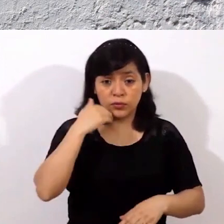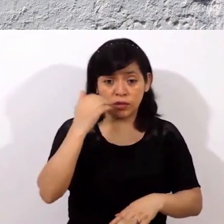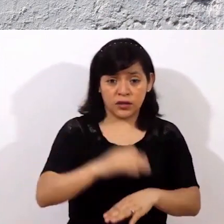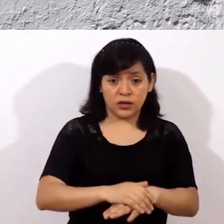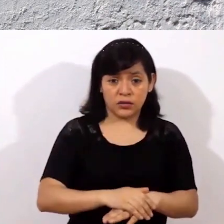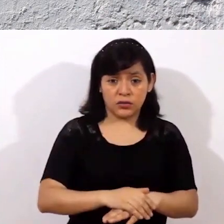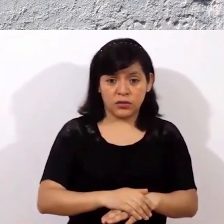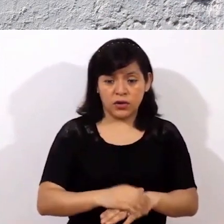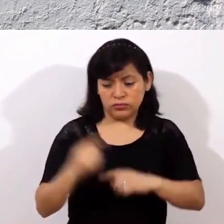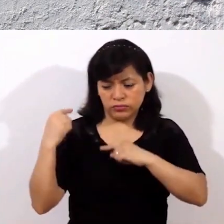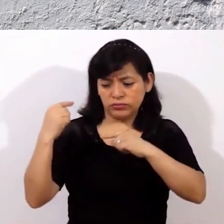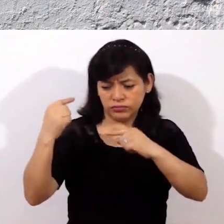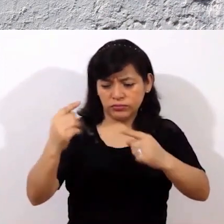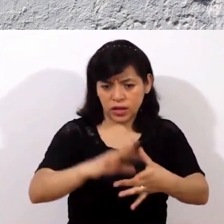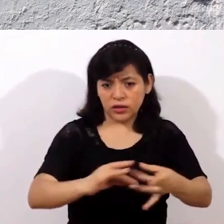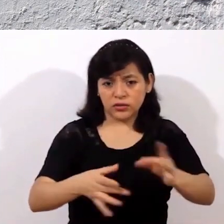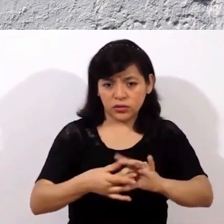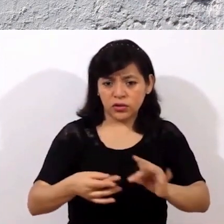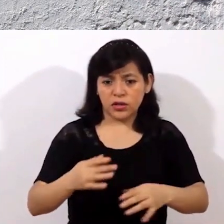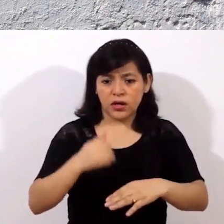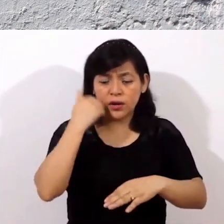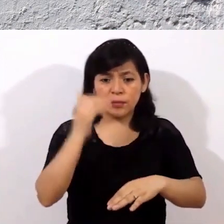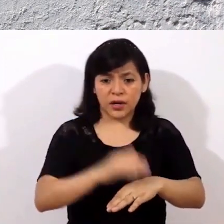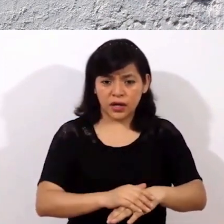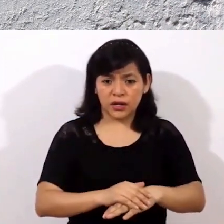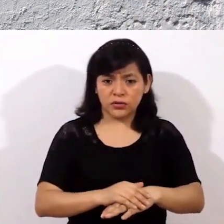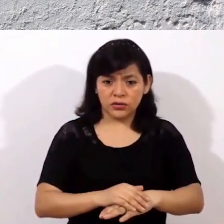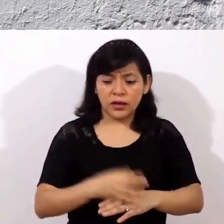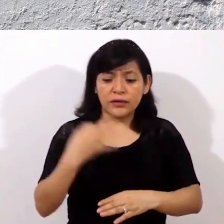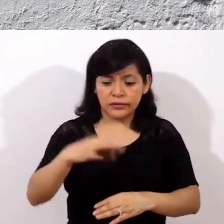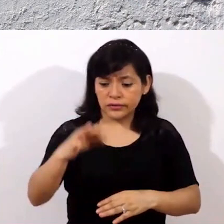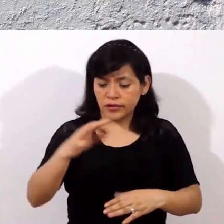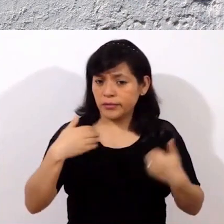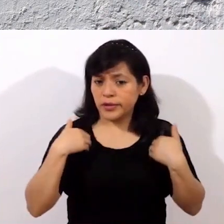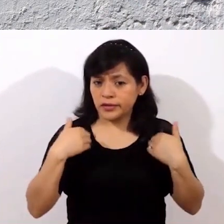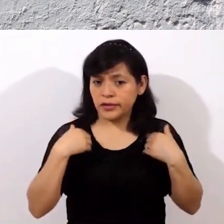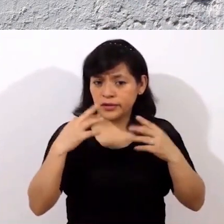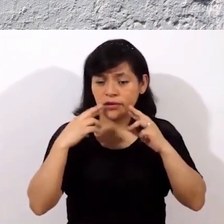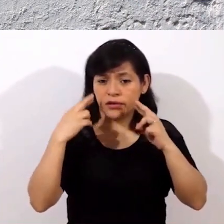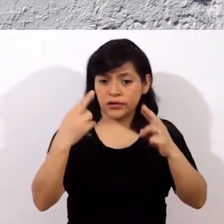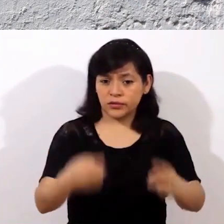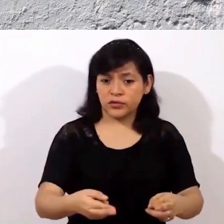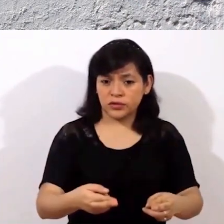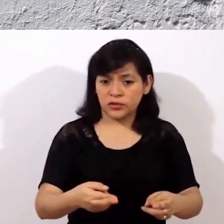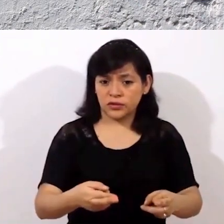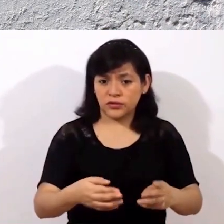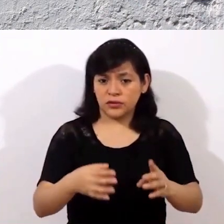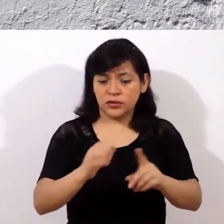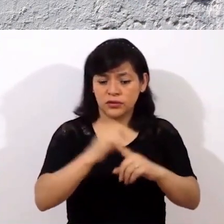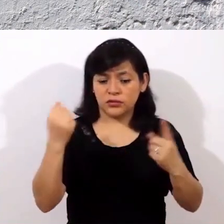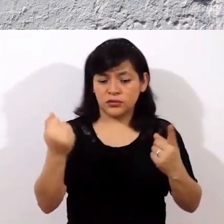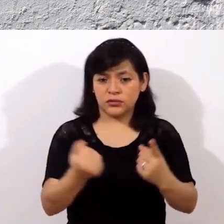pecados personales, traen consecuencia aún más allá de la sociedad